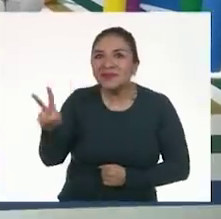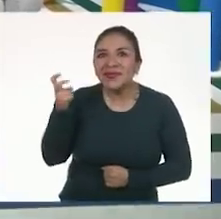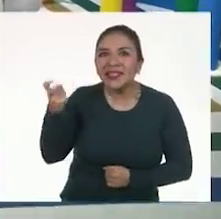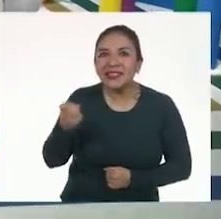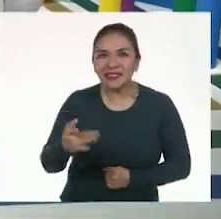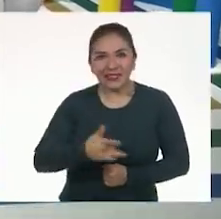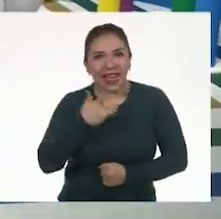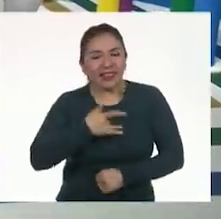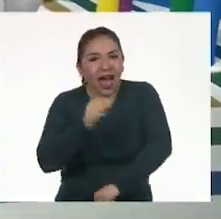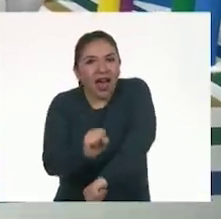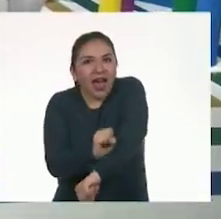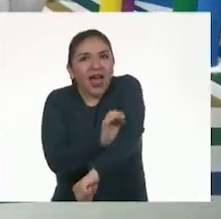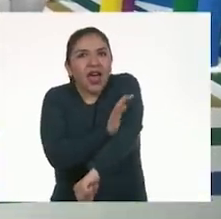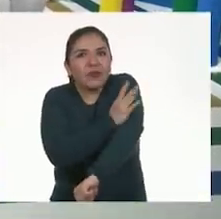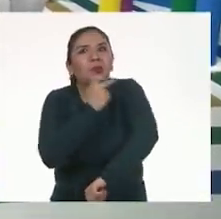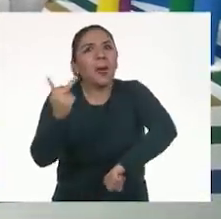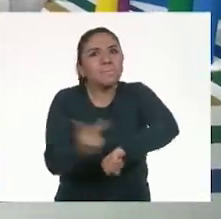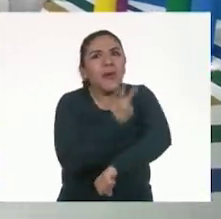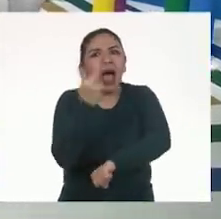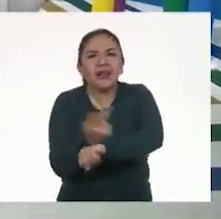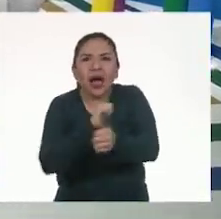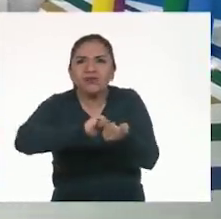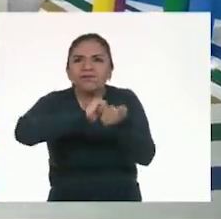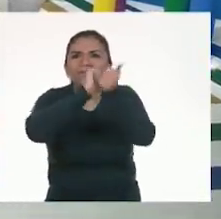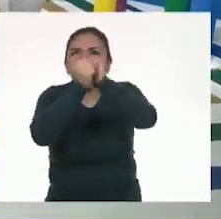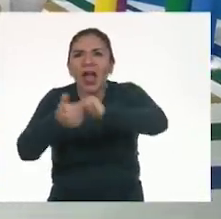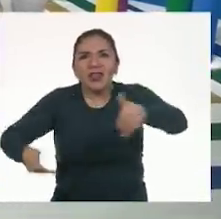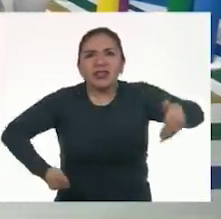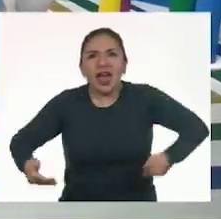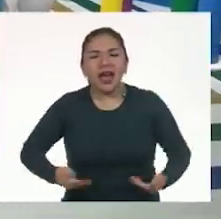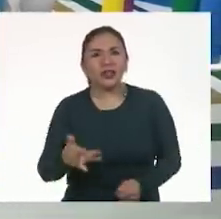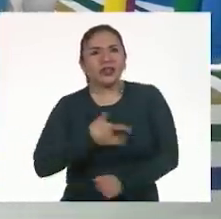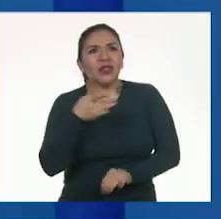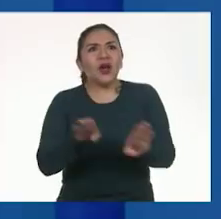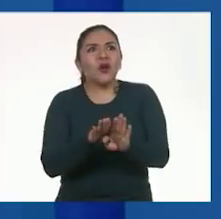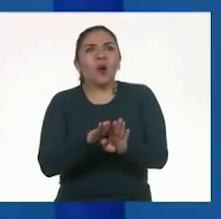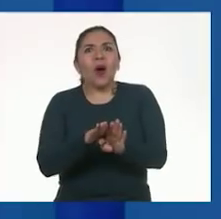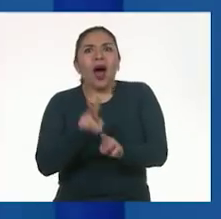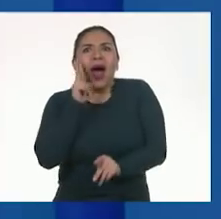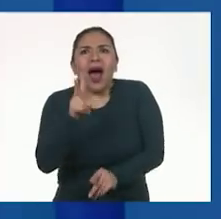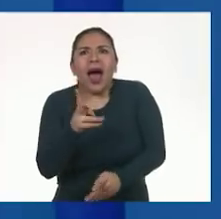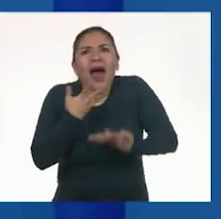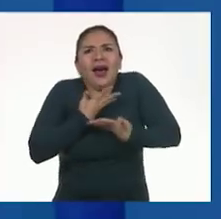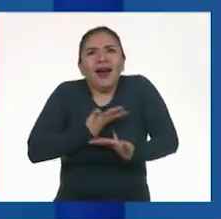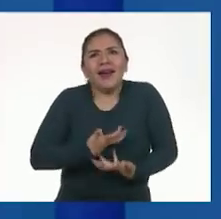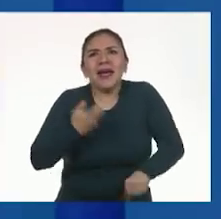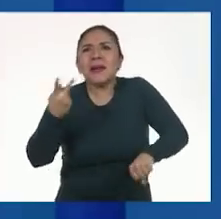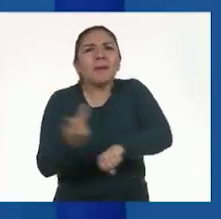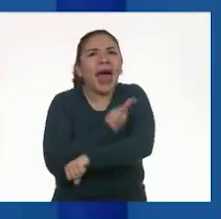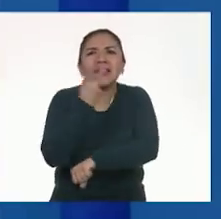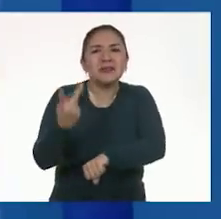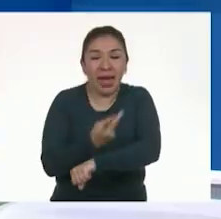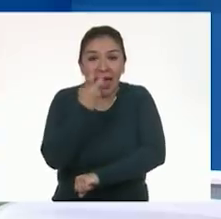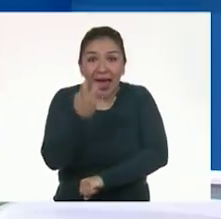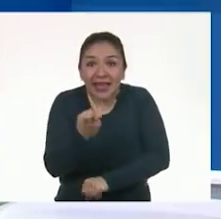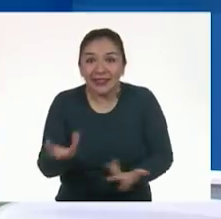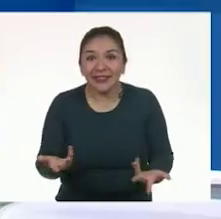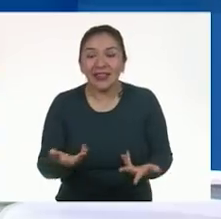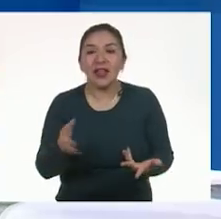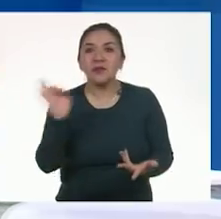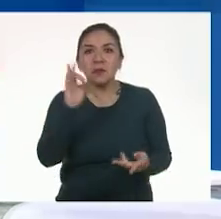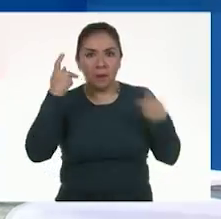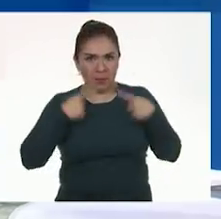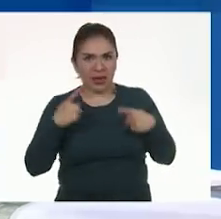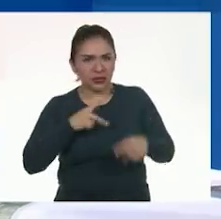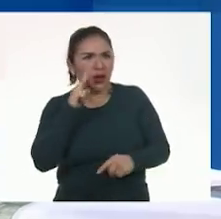tengo poco no es palabras. emocionante todo lo que va ocurriendo? Es que te deja así como... Sí, por Dios! sí. Y a lo mejor a las